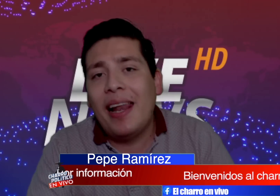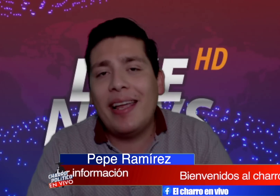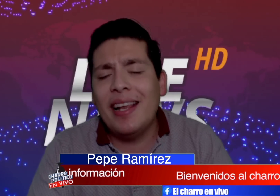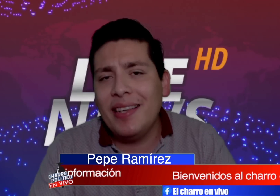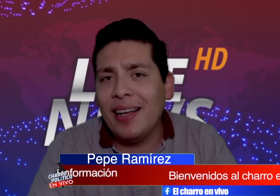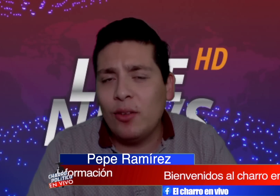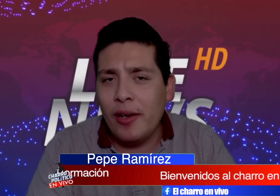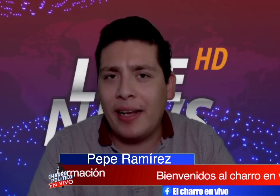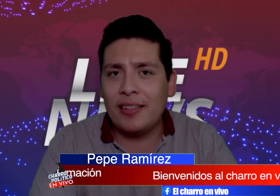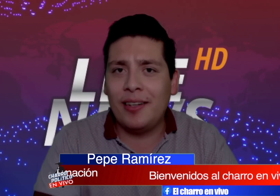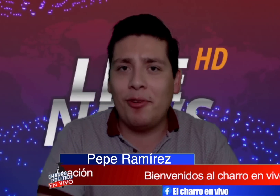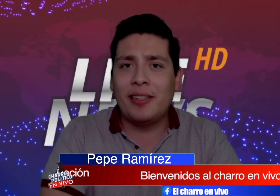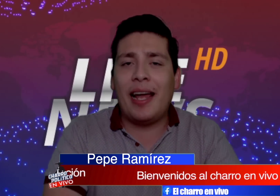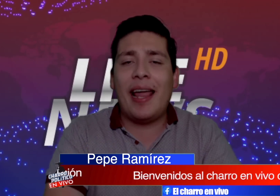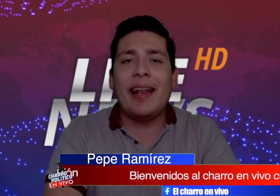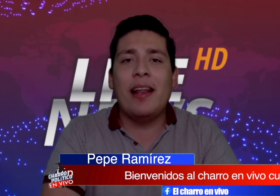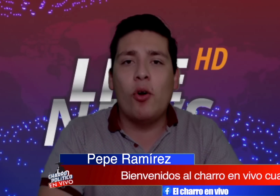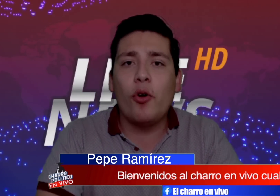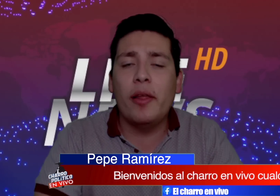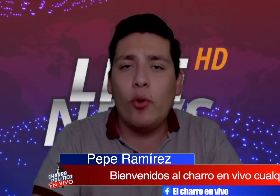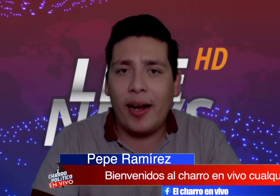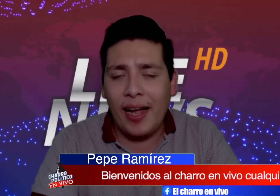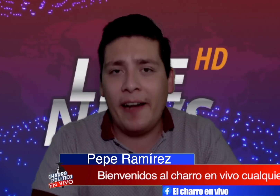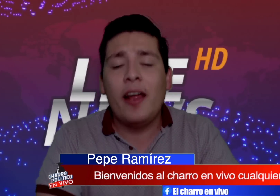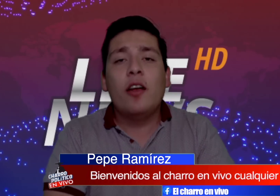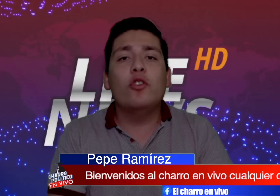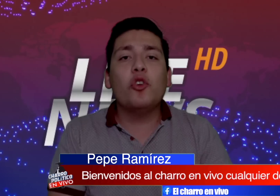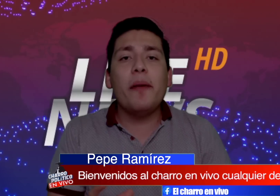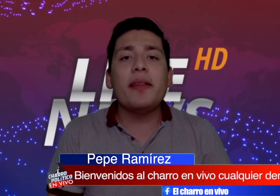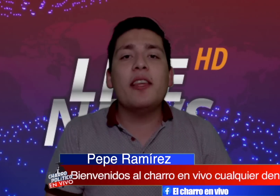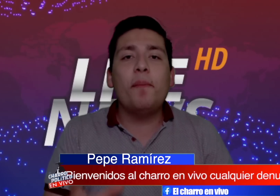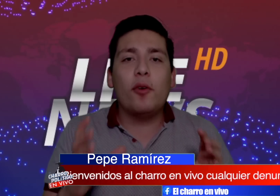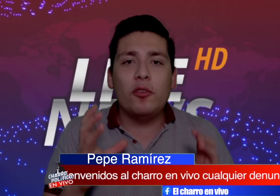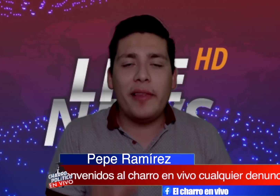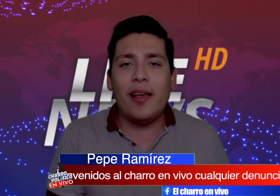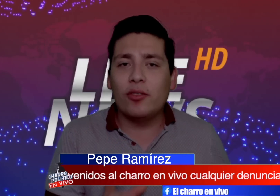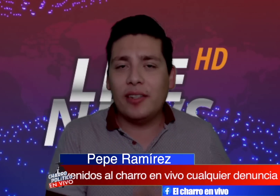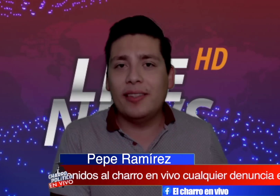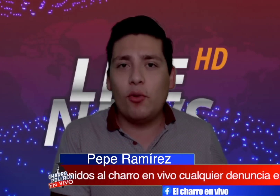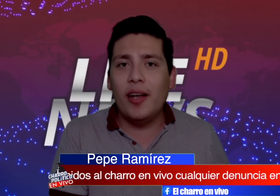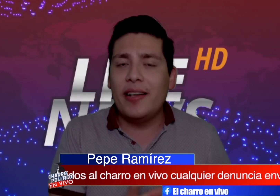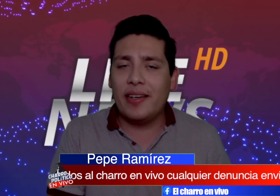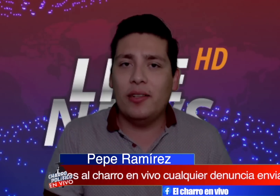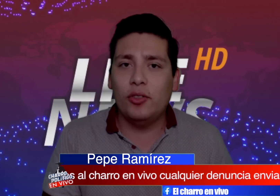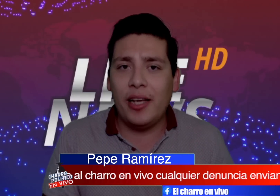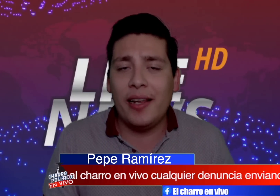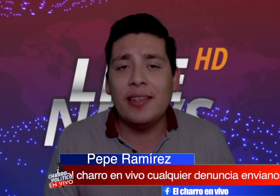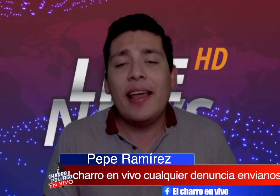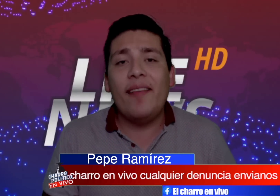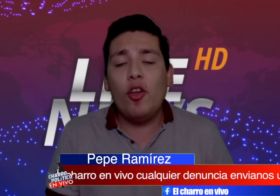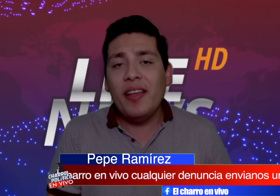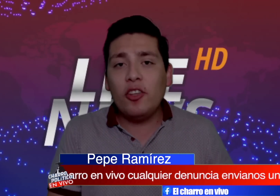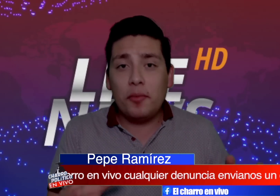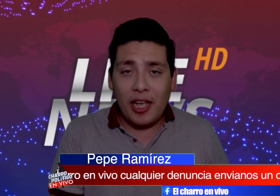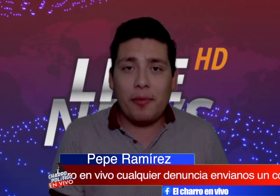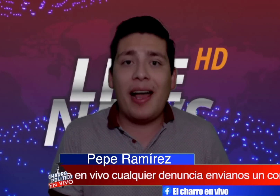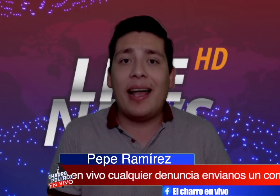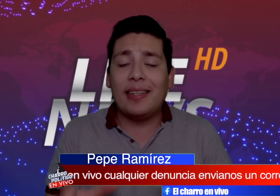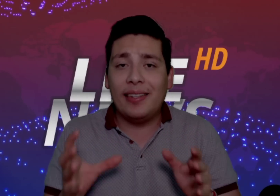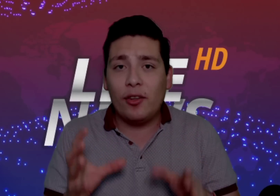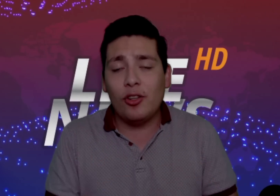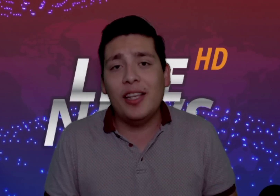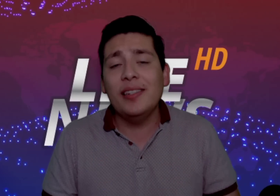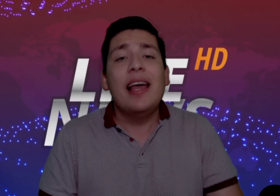cuenta, la Iglesia Católica se encuentra en el ojo del huracán. No solamente por los videos que circulan en redes sociales en donde se observa